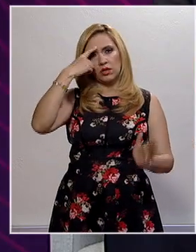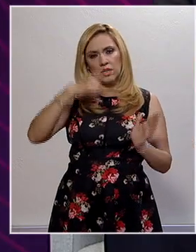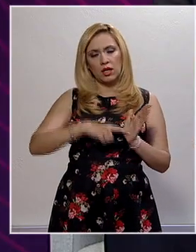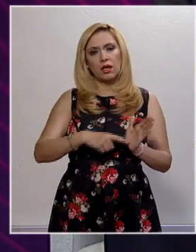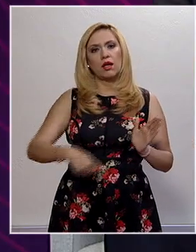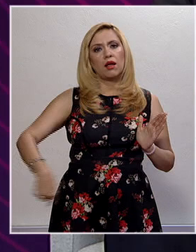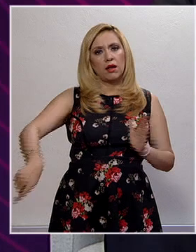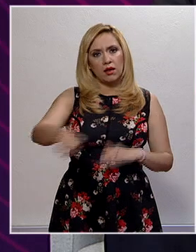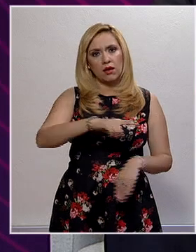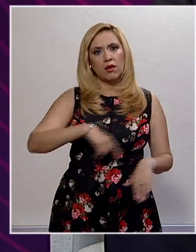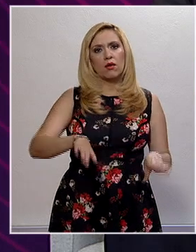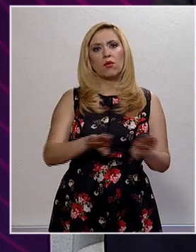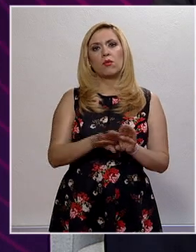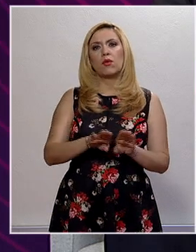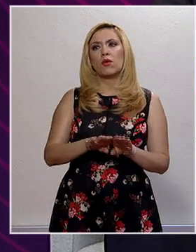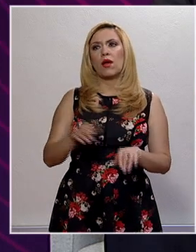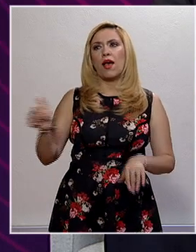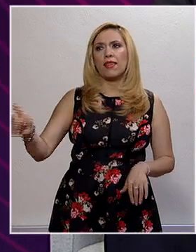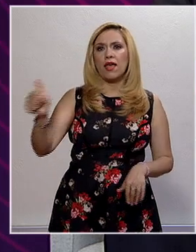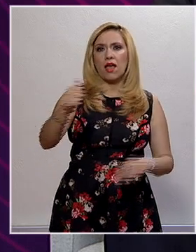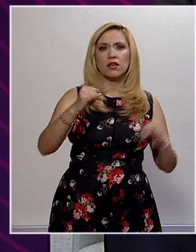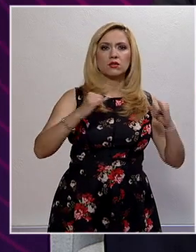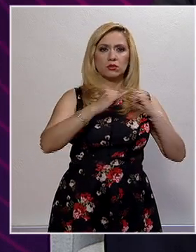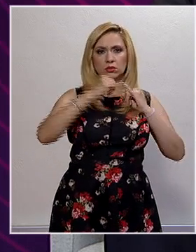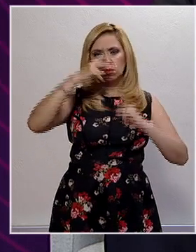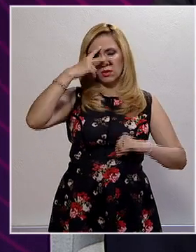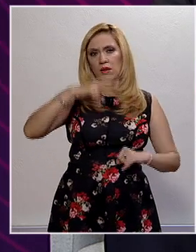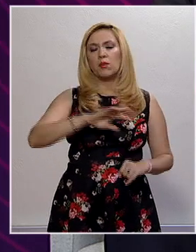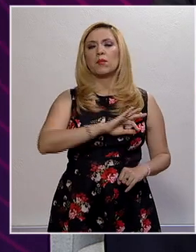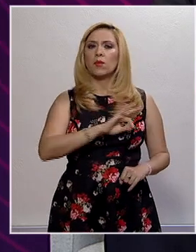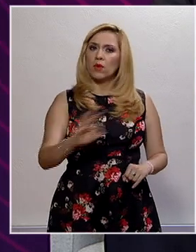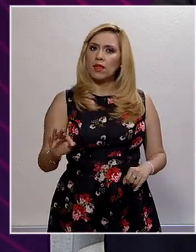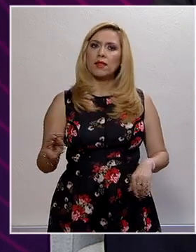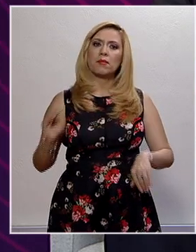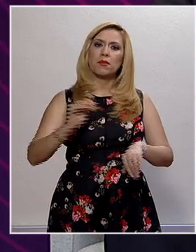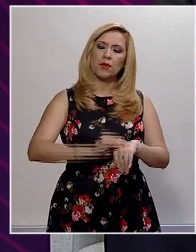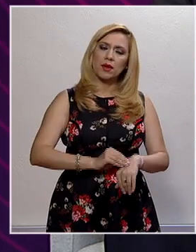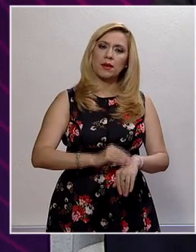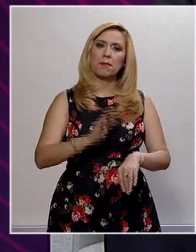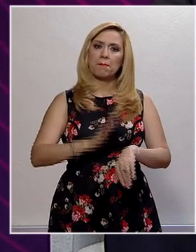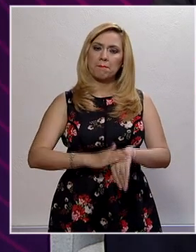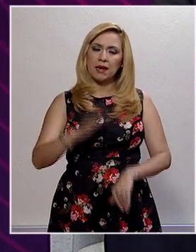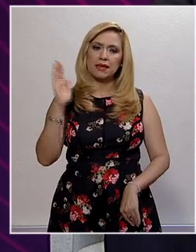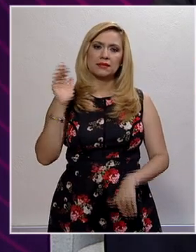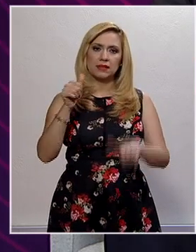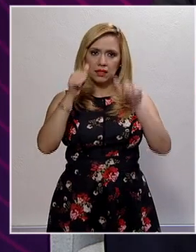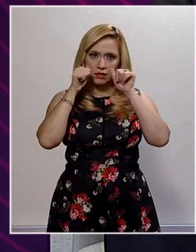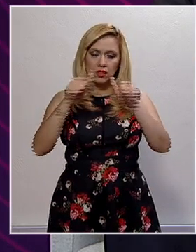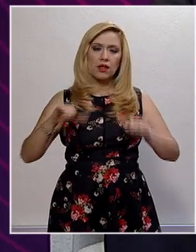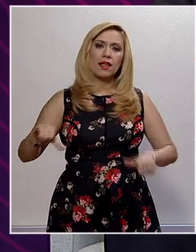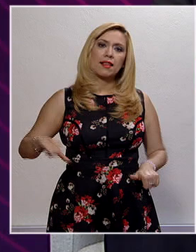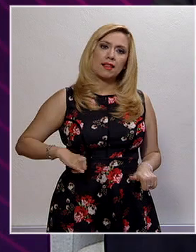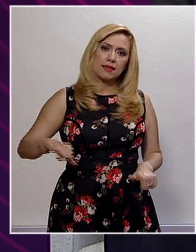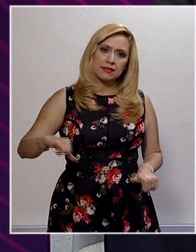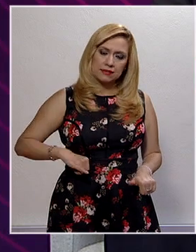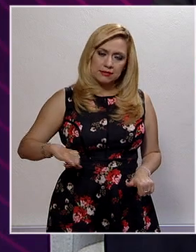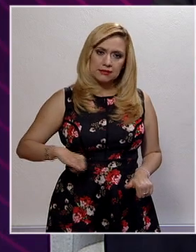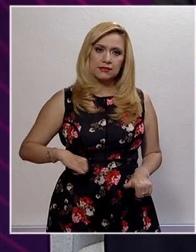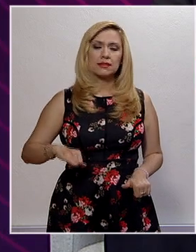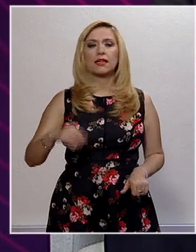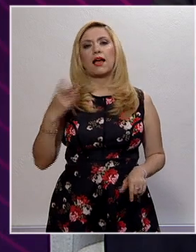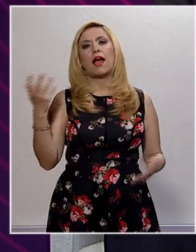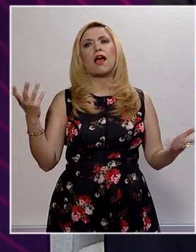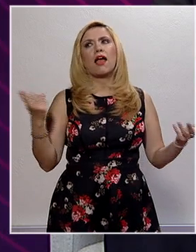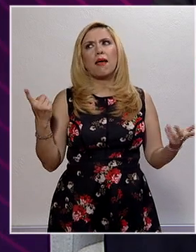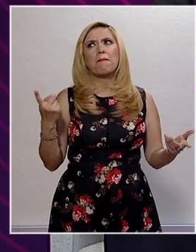que ya como instituciones mexicanas habría que poner mucho más interés y atención en qué